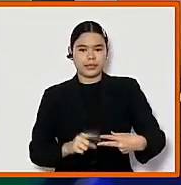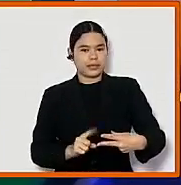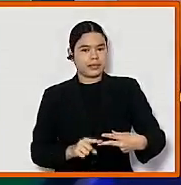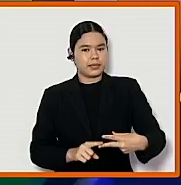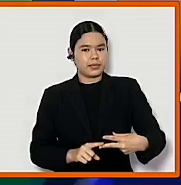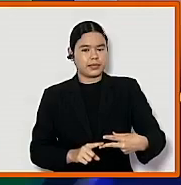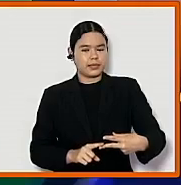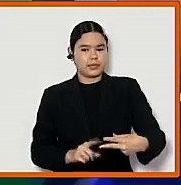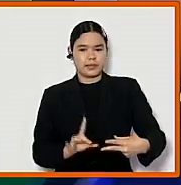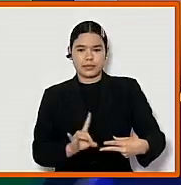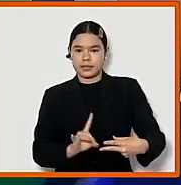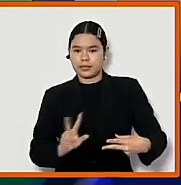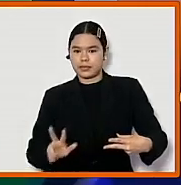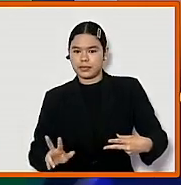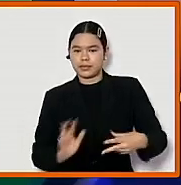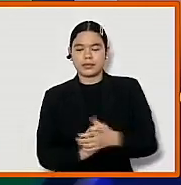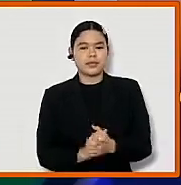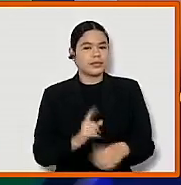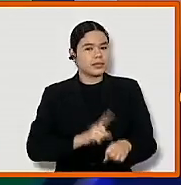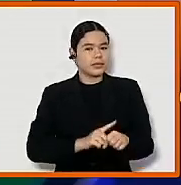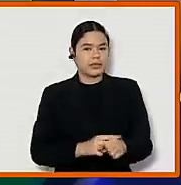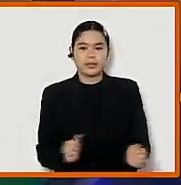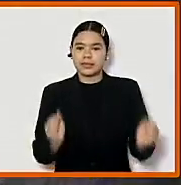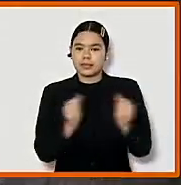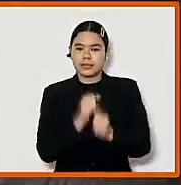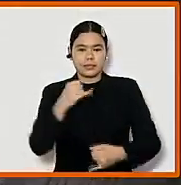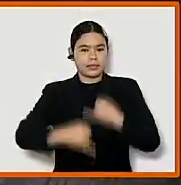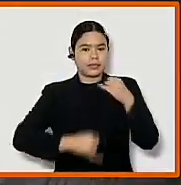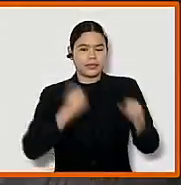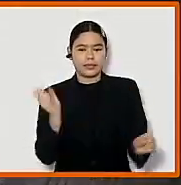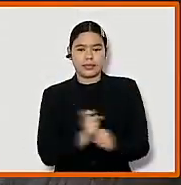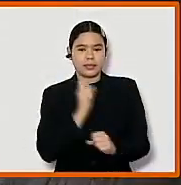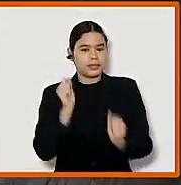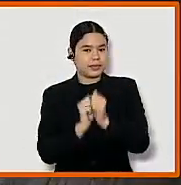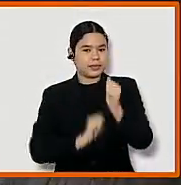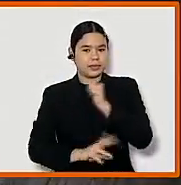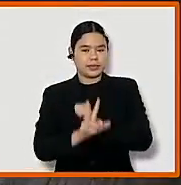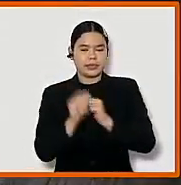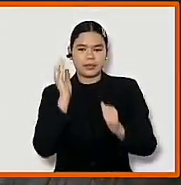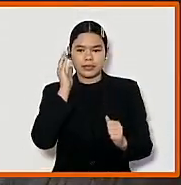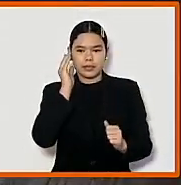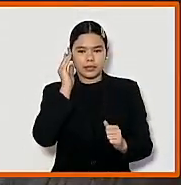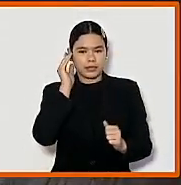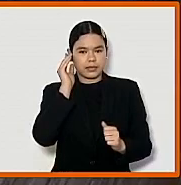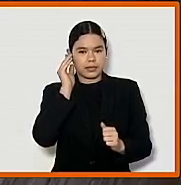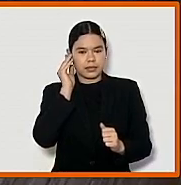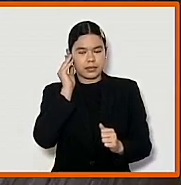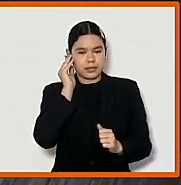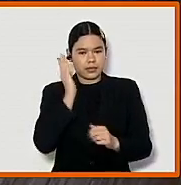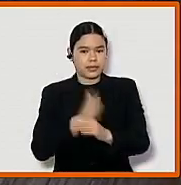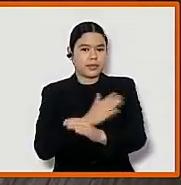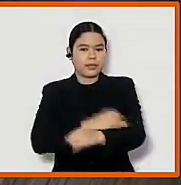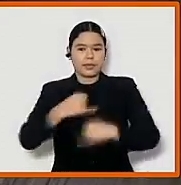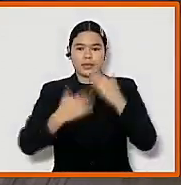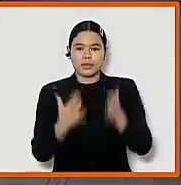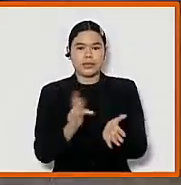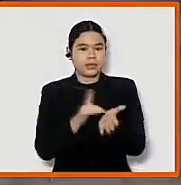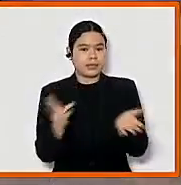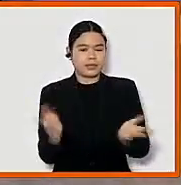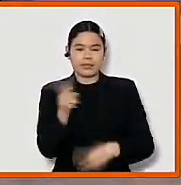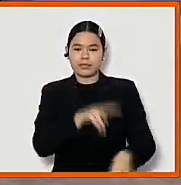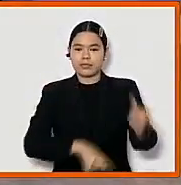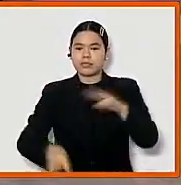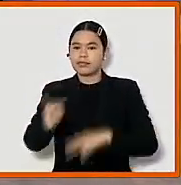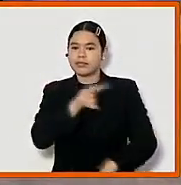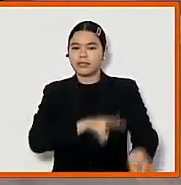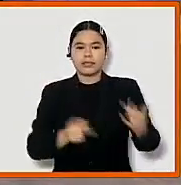2, 83. Ahora acompáñame a pegar y ganar con Pega 3. Pero antes, querido jugador, quisiera agradecerle a nuestra auditora y